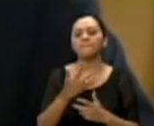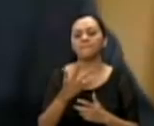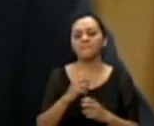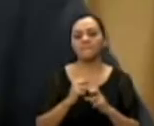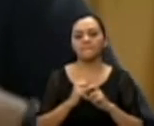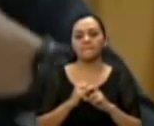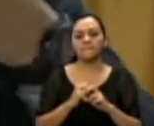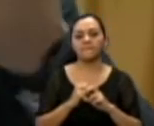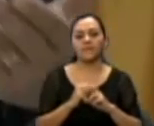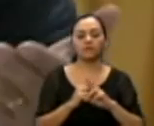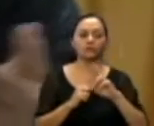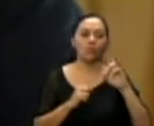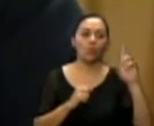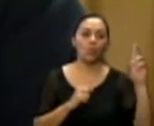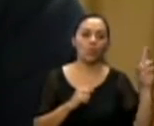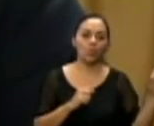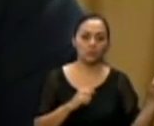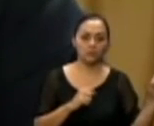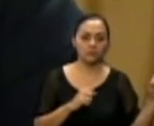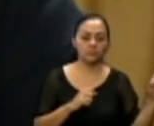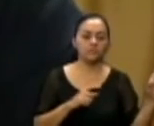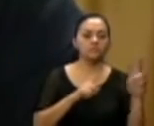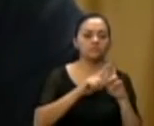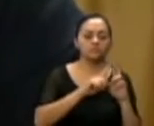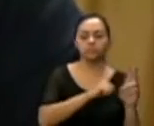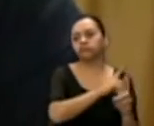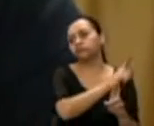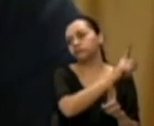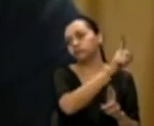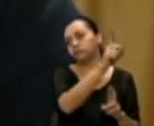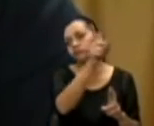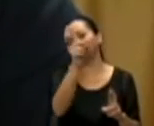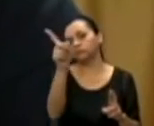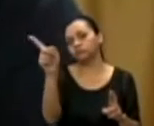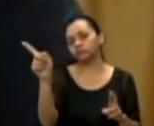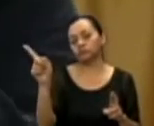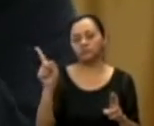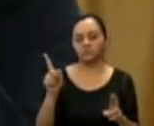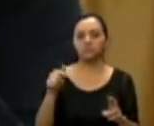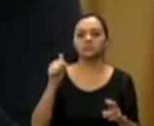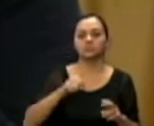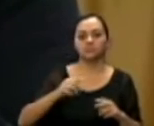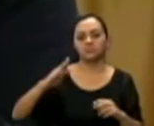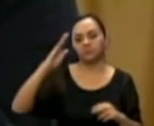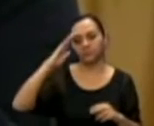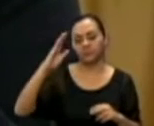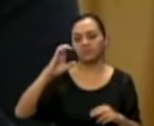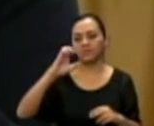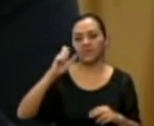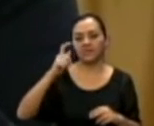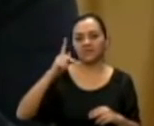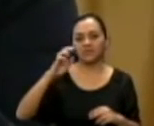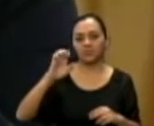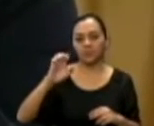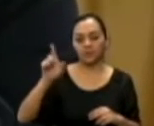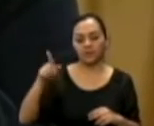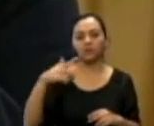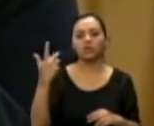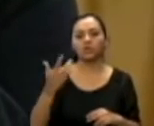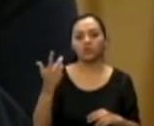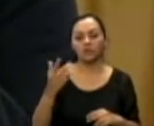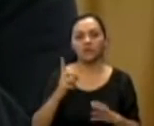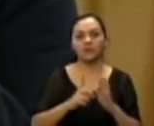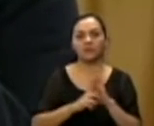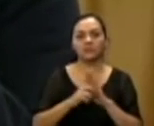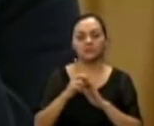dar no a la parte posterior de esta escuela de policía donde se encuentra la unidad de desarrollo